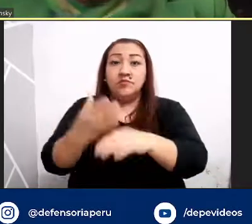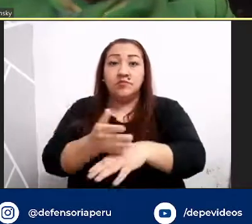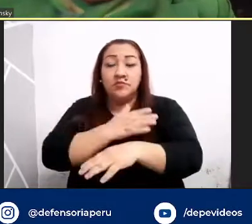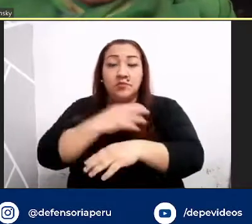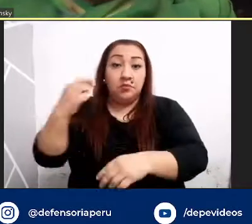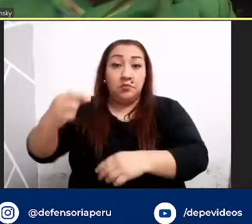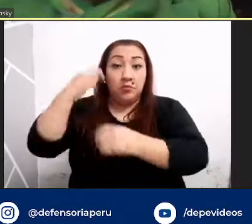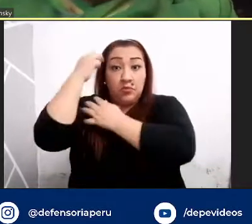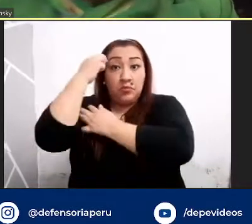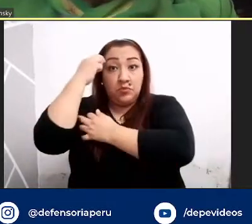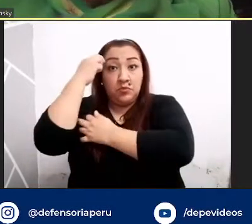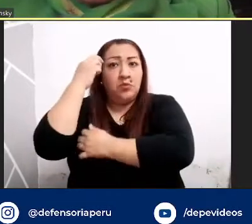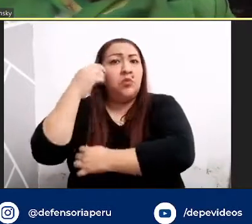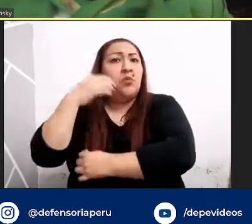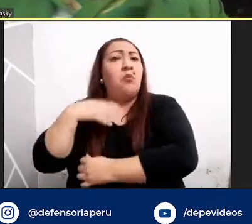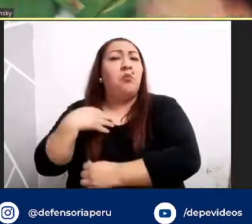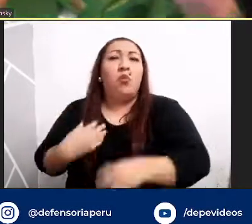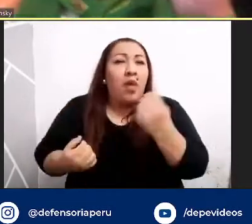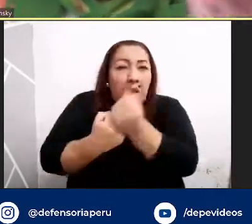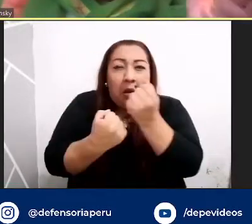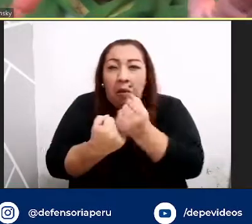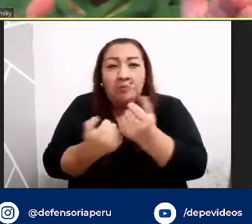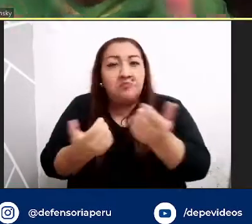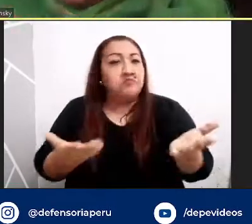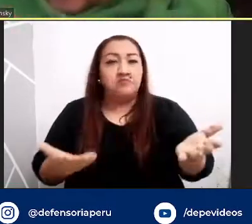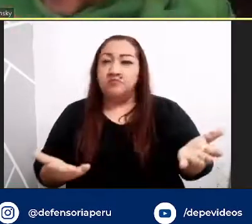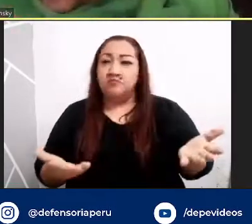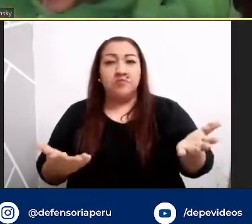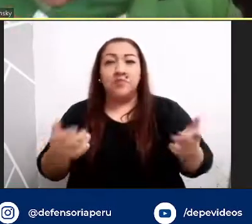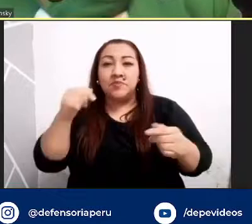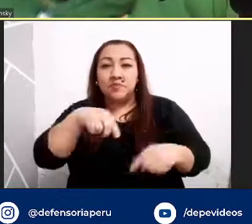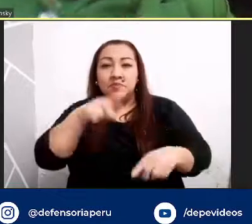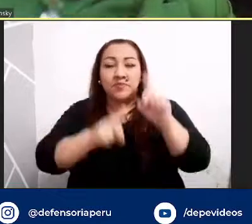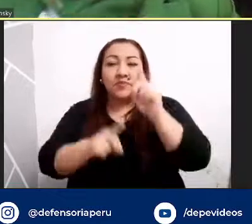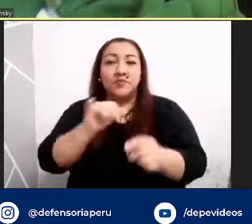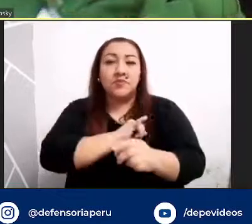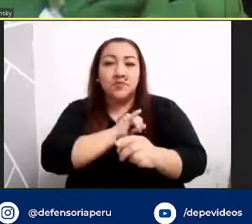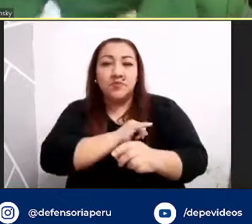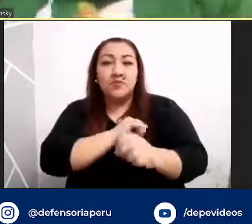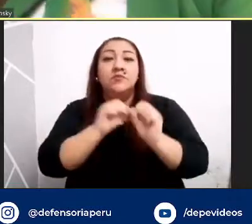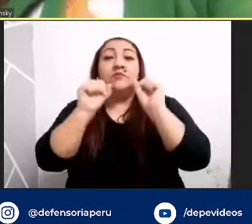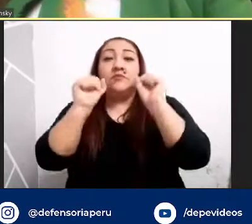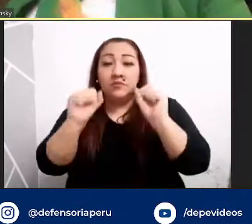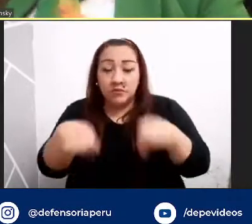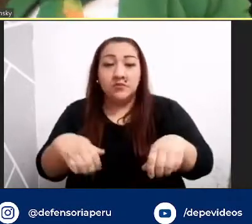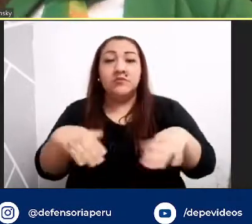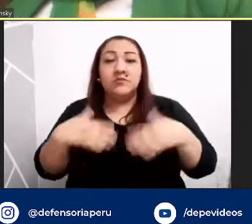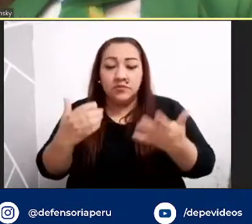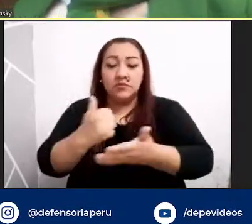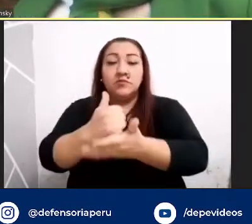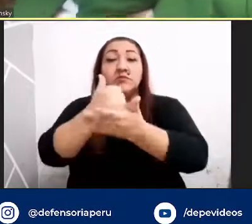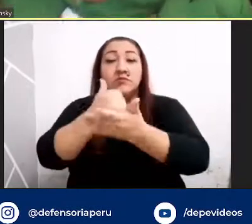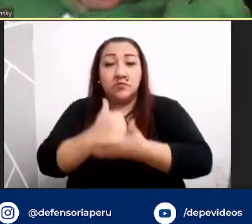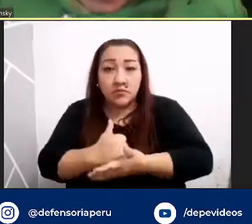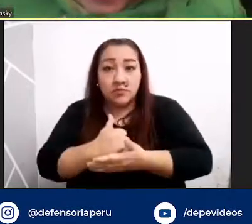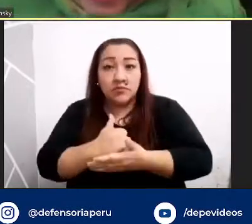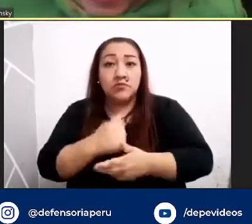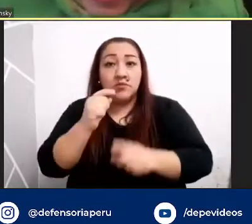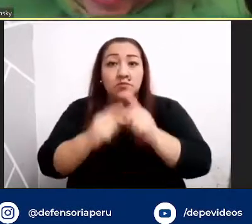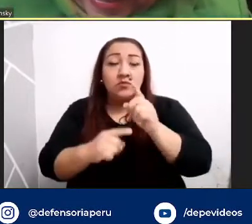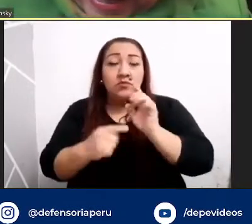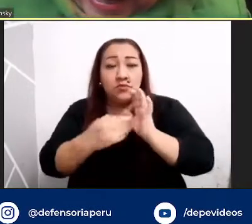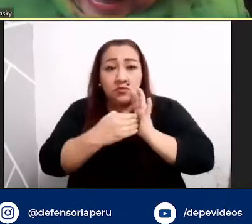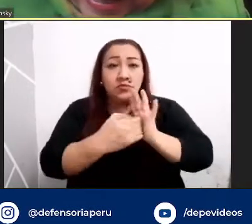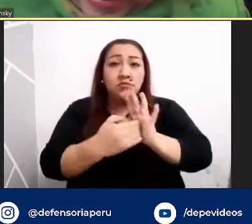hemos podido apoyarnos en eso. Entonces, ciertas instituciones sí nos han dado alguna referencia